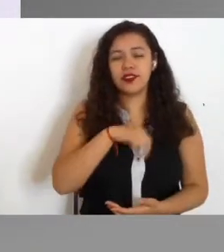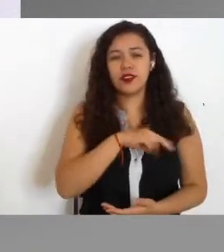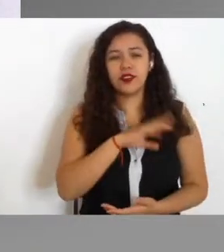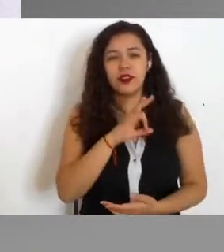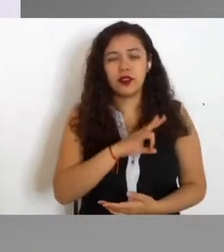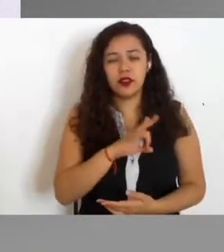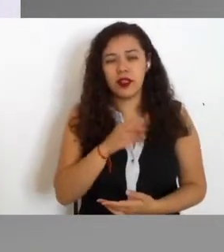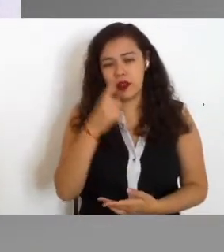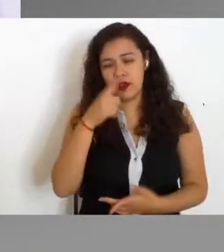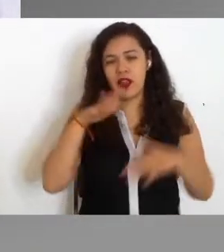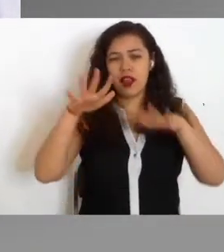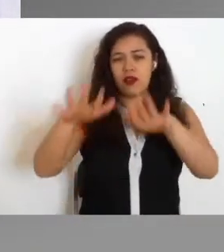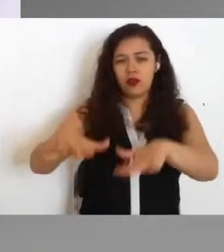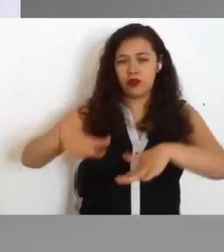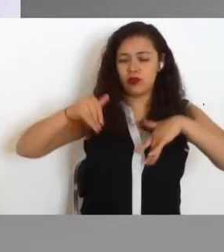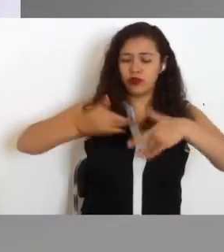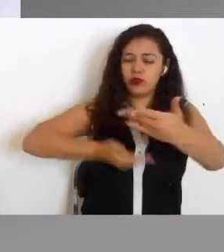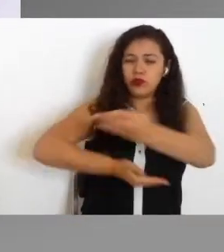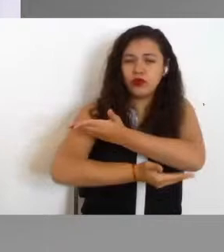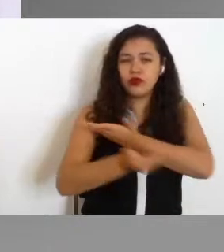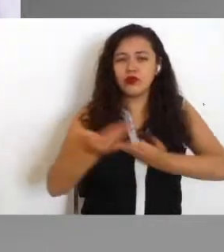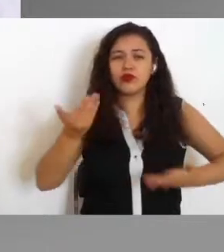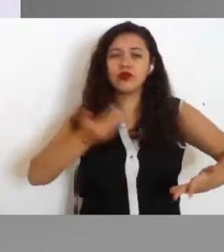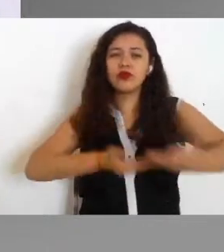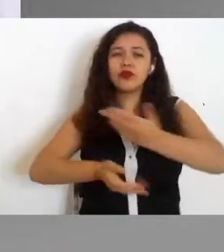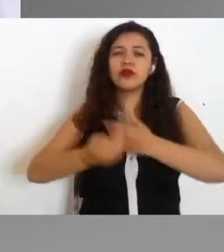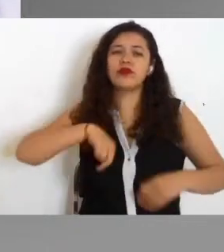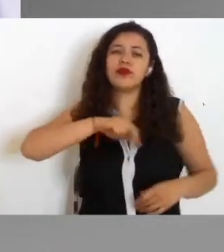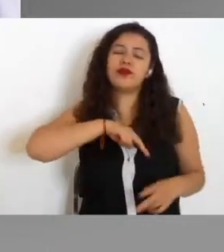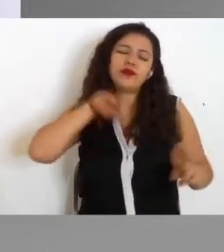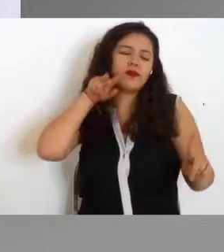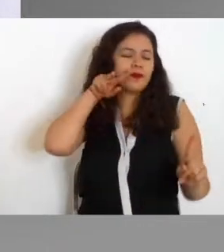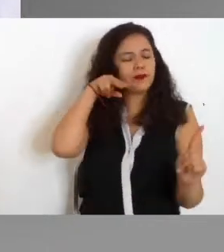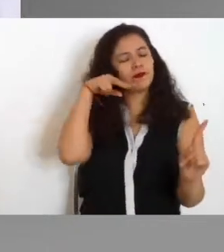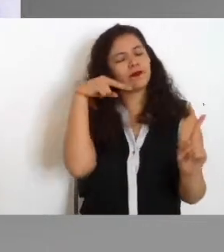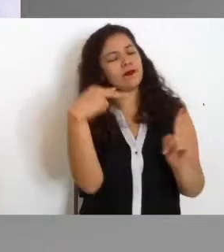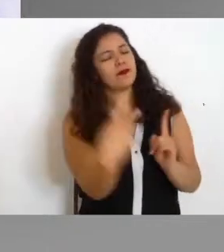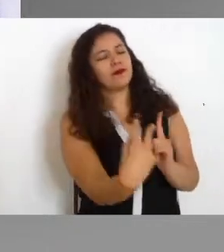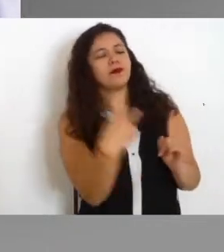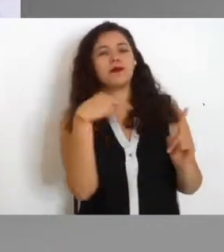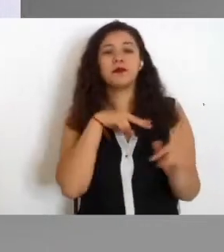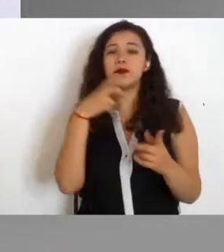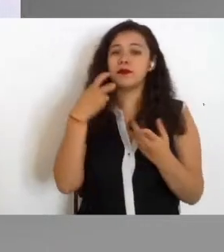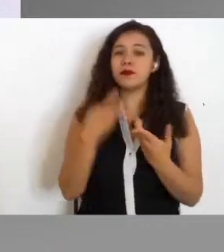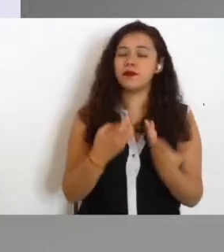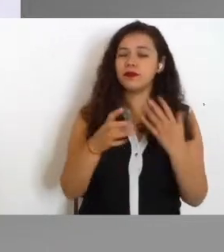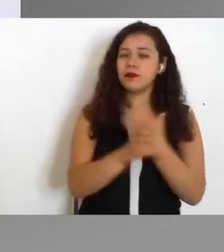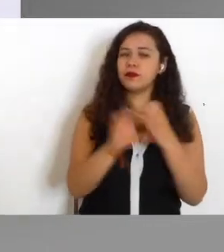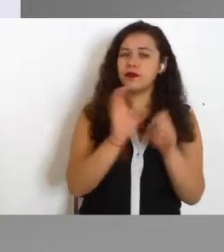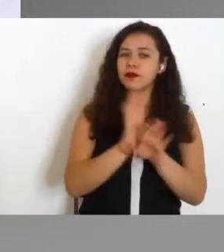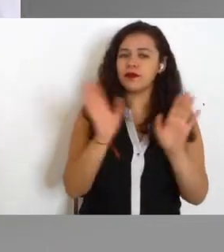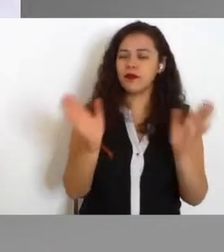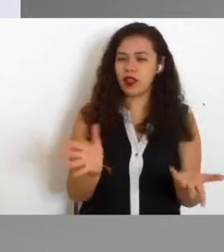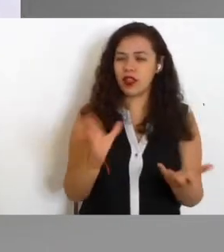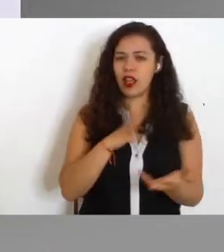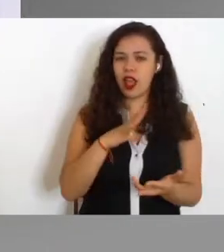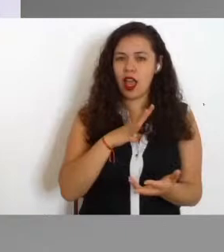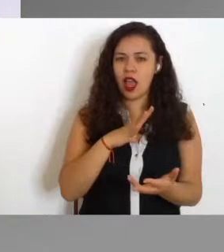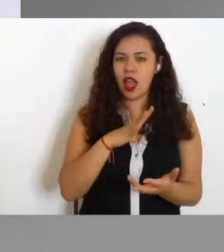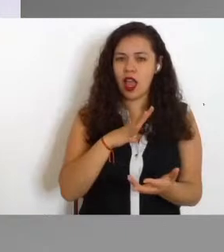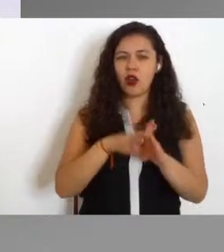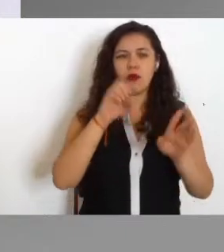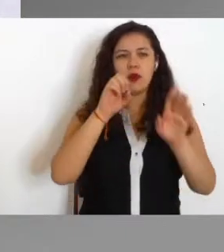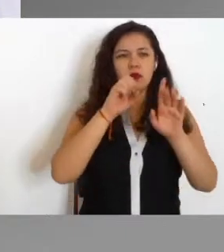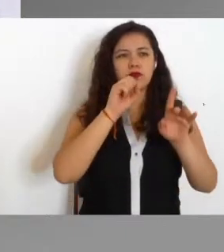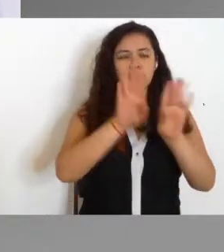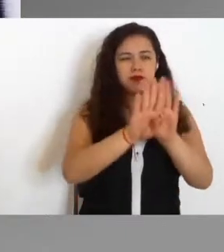un foro como este nuestra perspectiva, pues eso abre caminos, abre puertas, y que eso sea escuchado y puesto